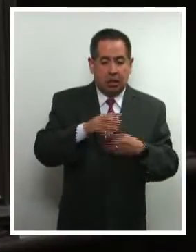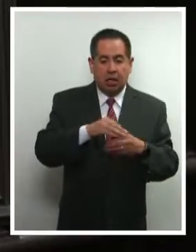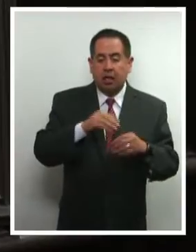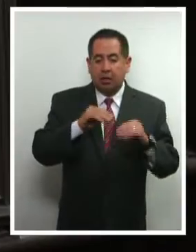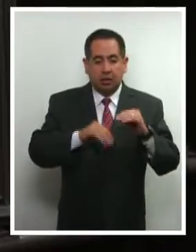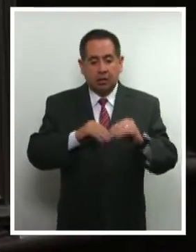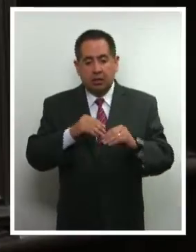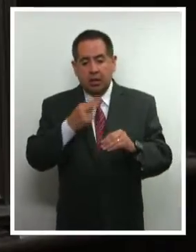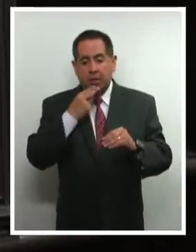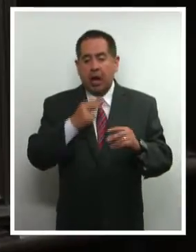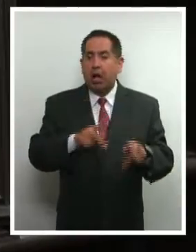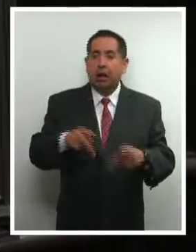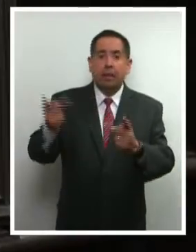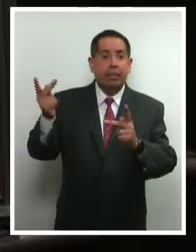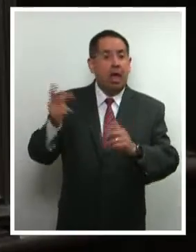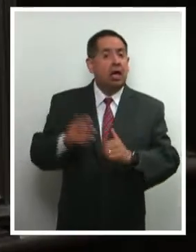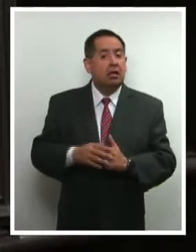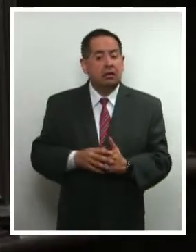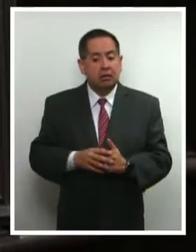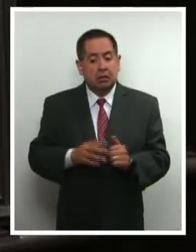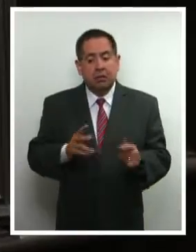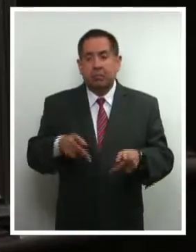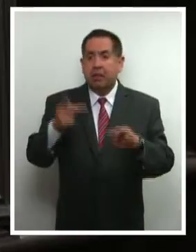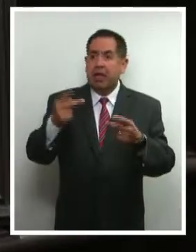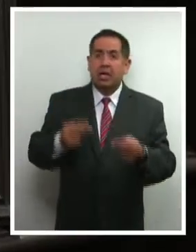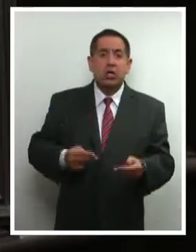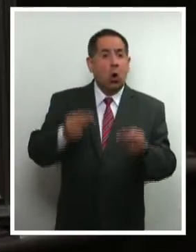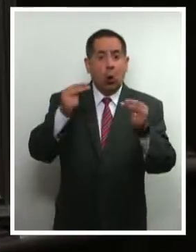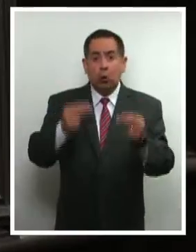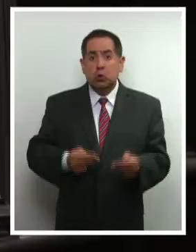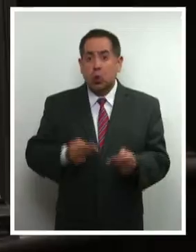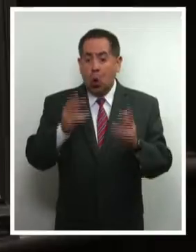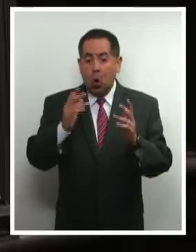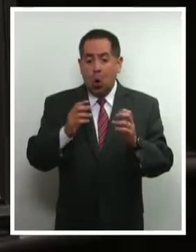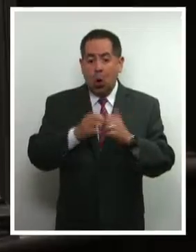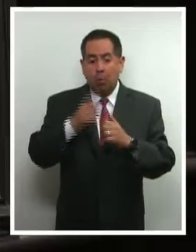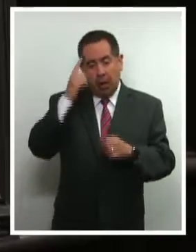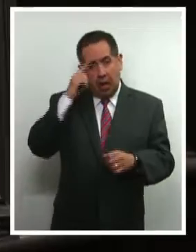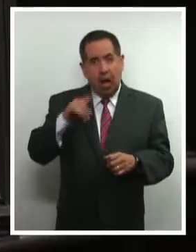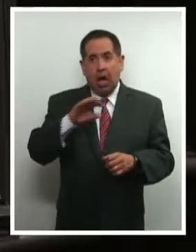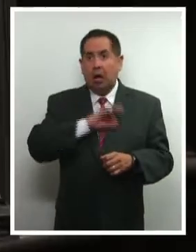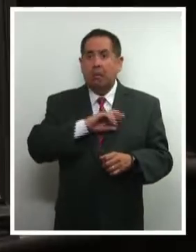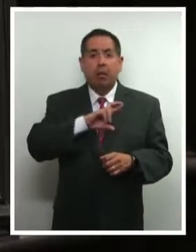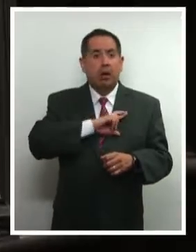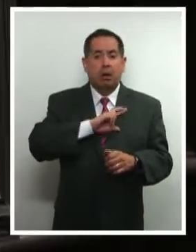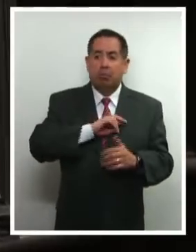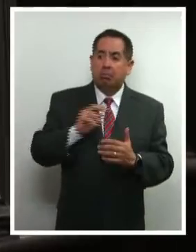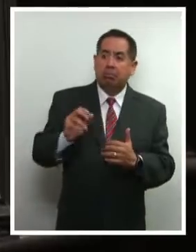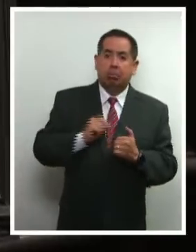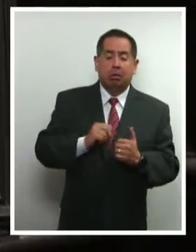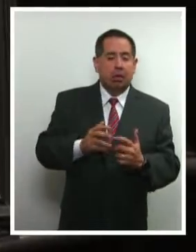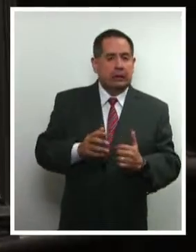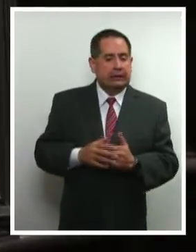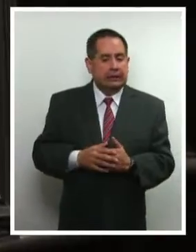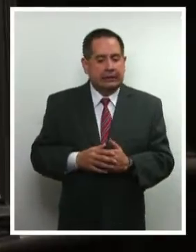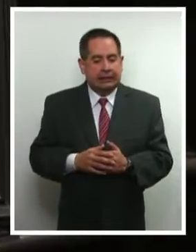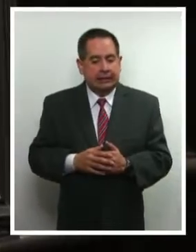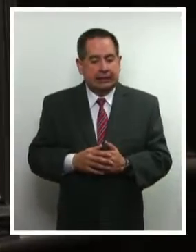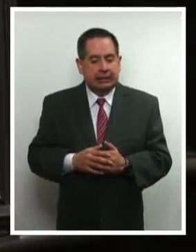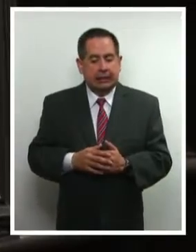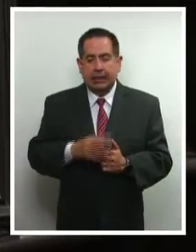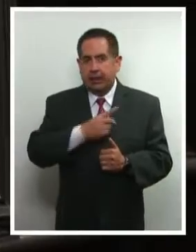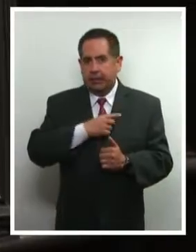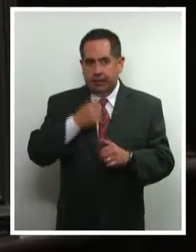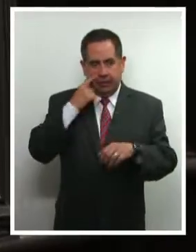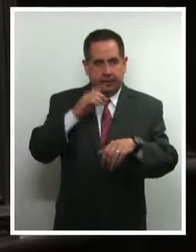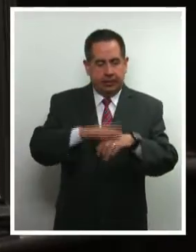tratar para venderla, comercializarla con fines privados. Debemos estar